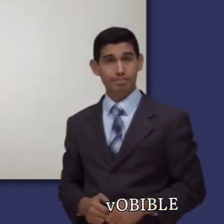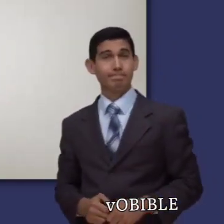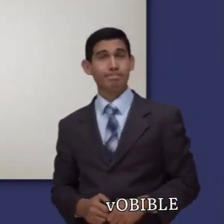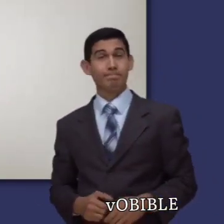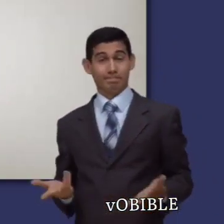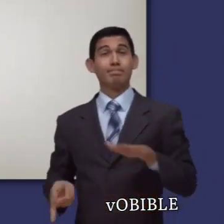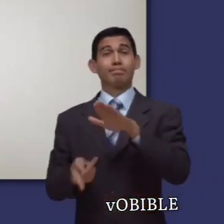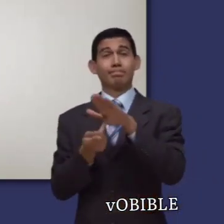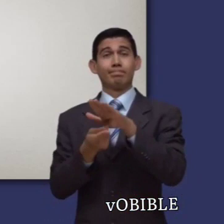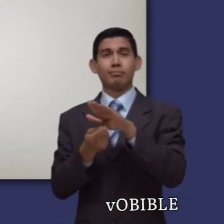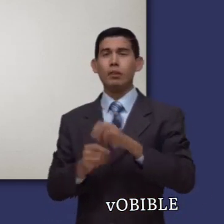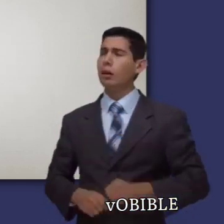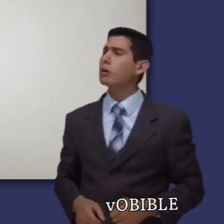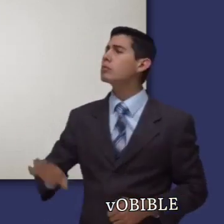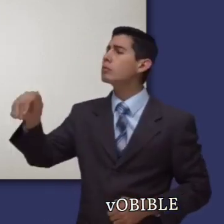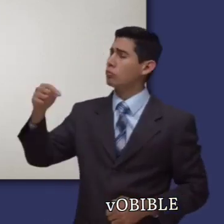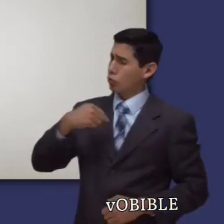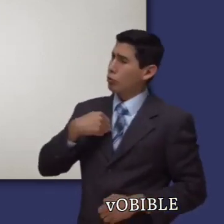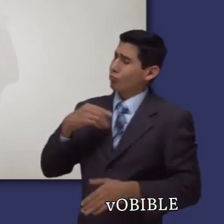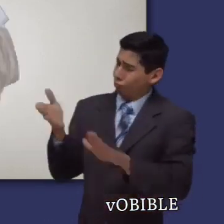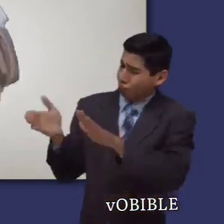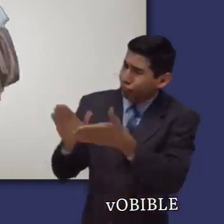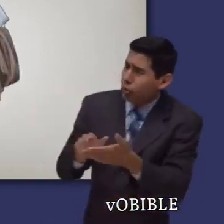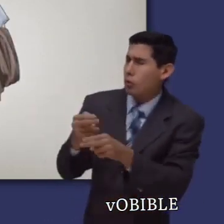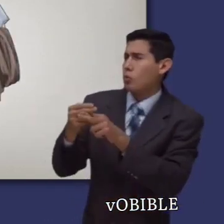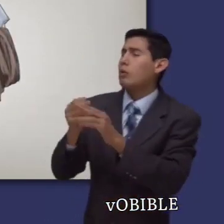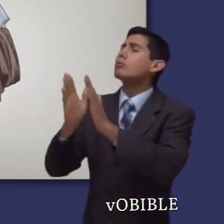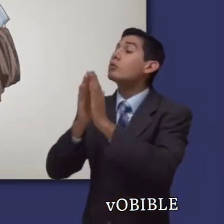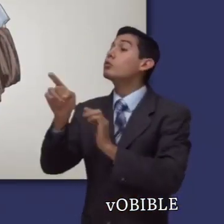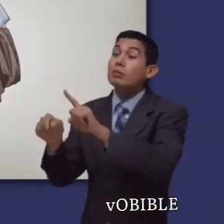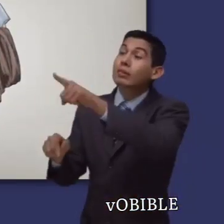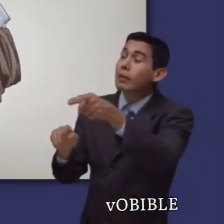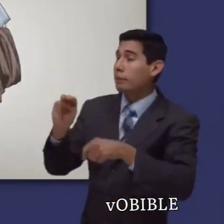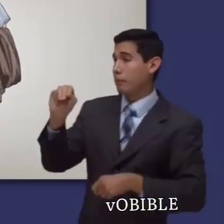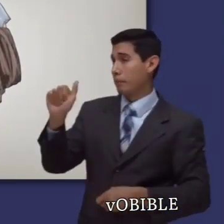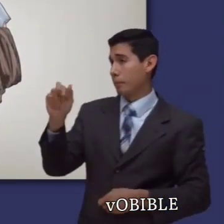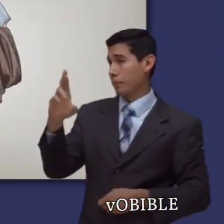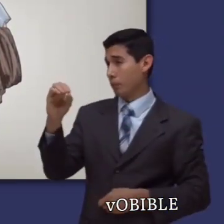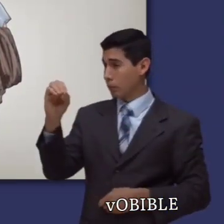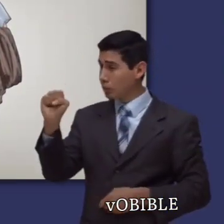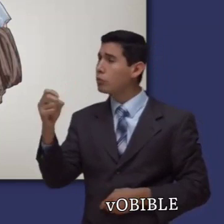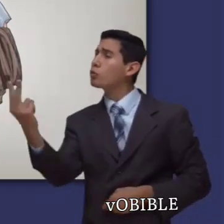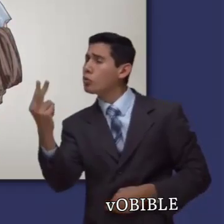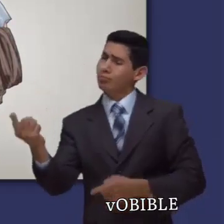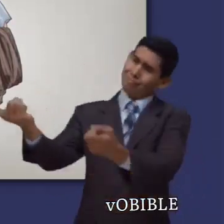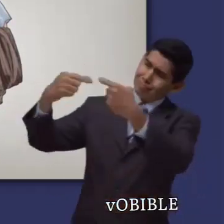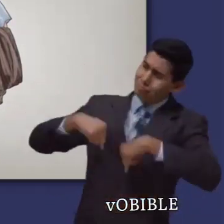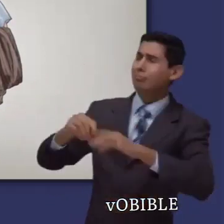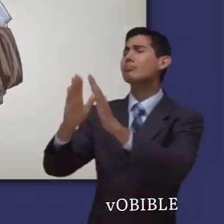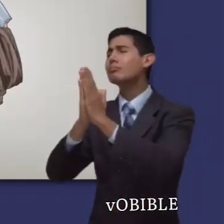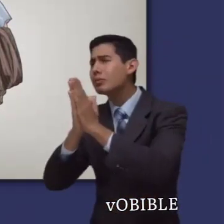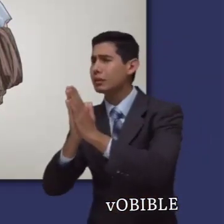Luego, le da a entender que su muerte es inminente, y por eso le pide que vaya a verlo lo antes posible y que lleve